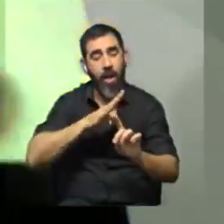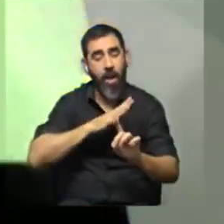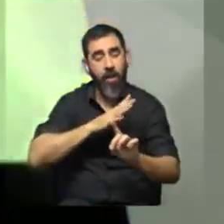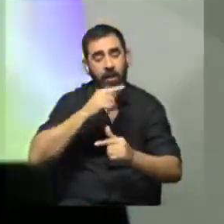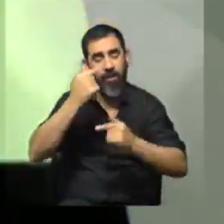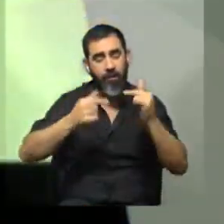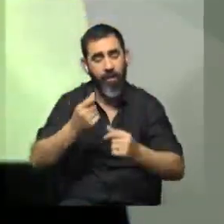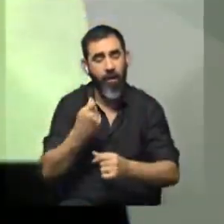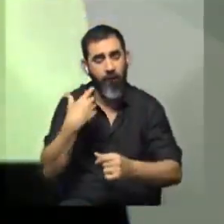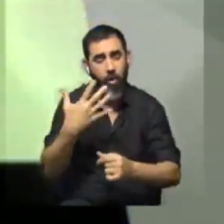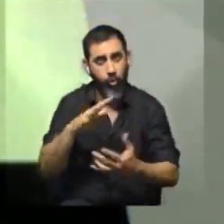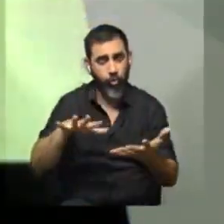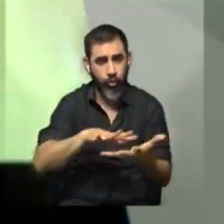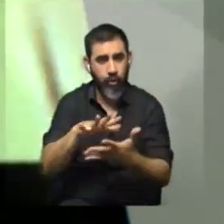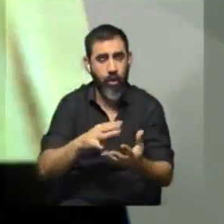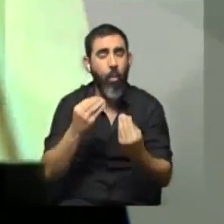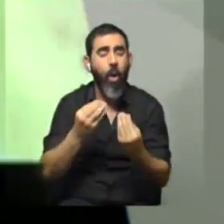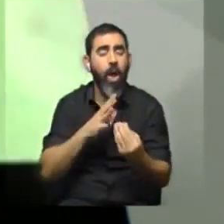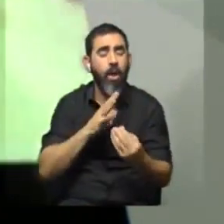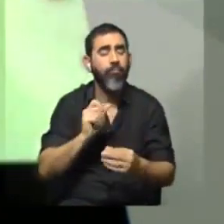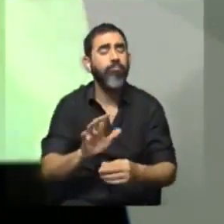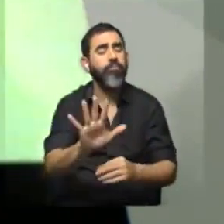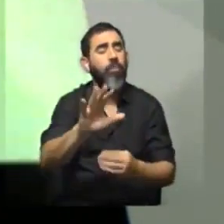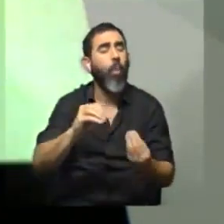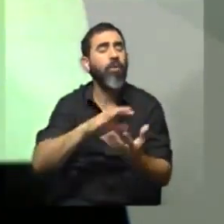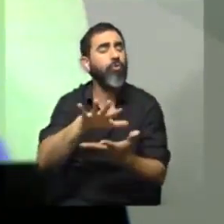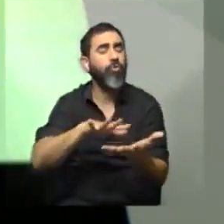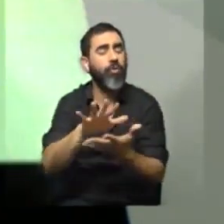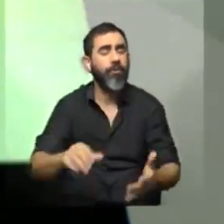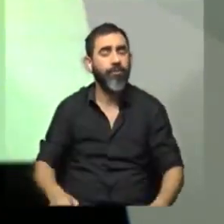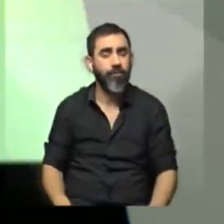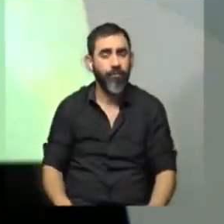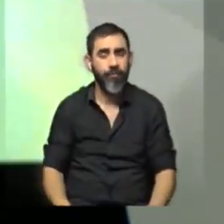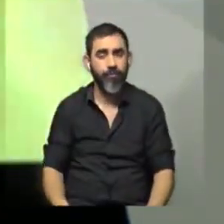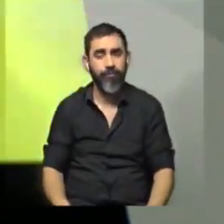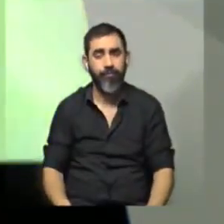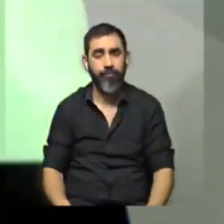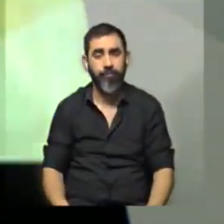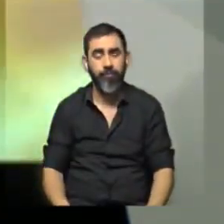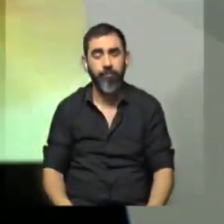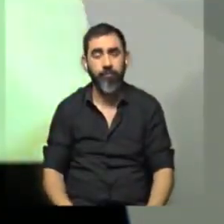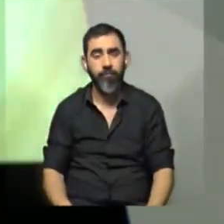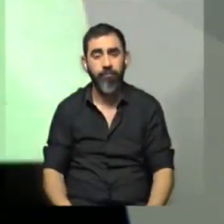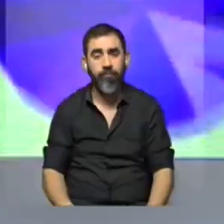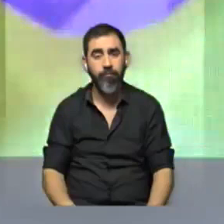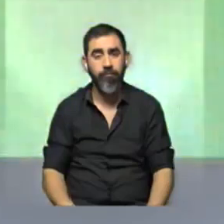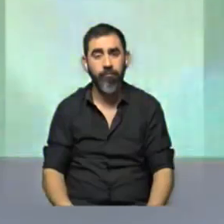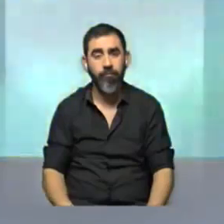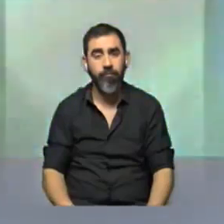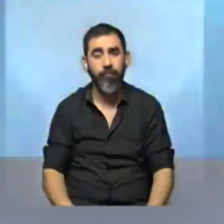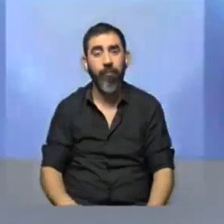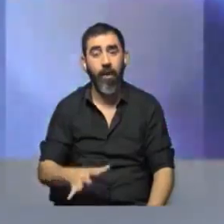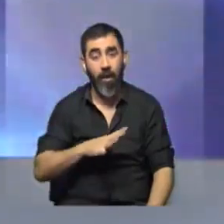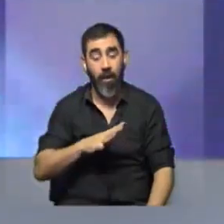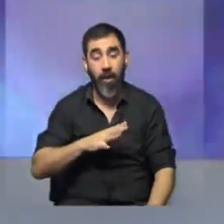minerales valiosos en la zona, ¿no? ¿Qué es lo que caracteriza esa región en el aspecto de lo que se puede encontrar? Sí, los yacimientos, además